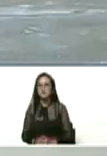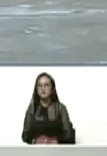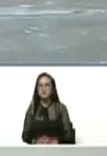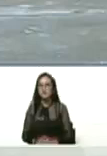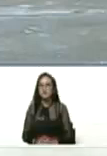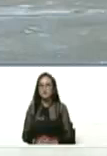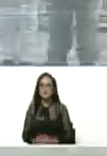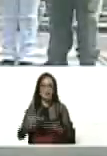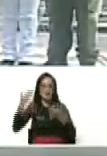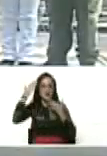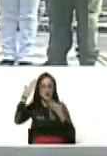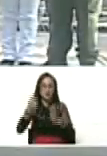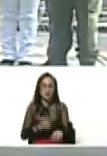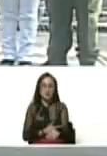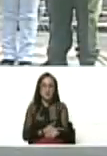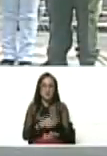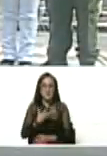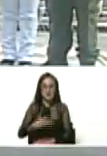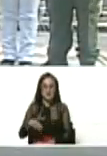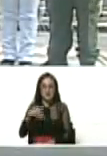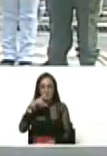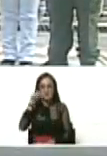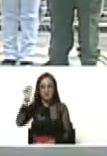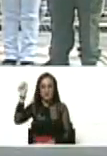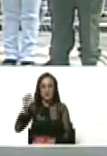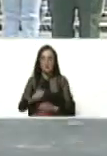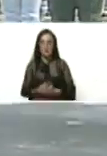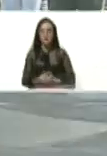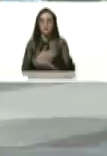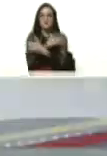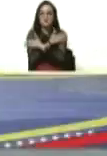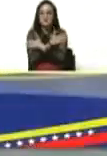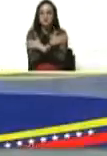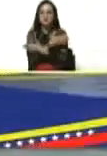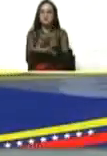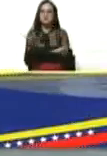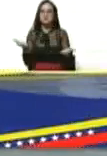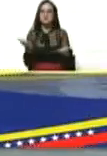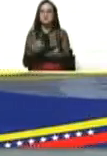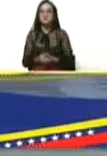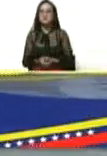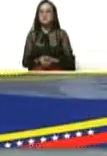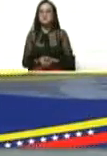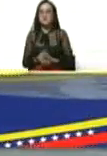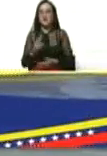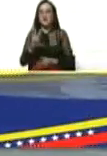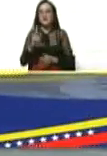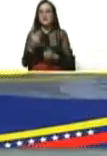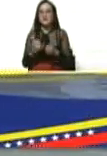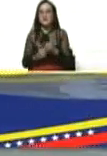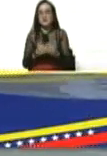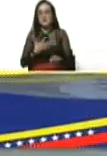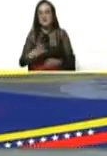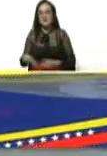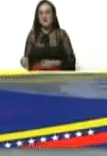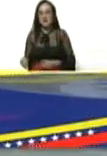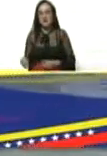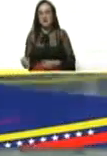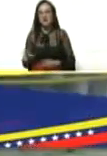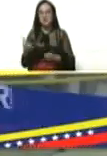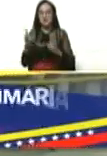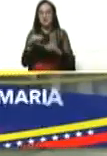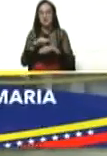Saludo, hermano presidente Nicolás Maduro. Un abrazo a usted, a la vicepresidenta ejecutiva que la acompaña,